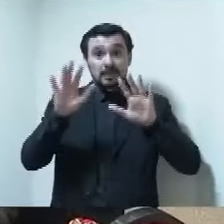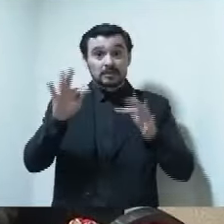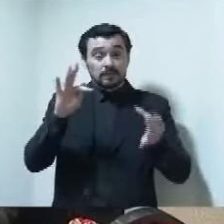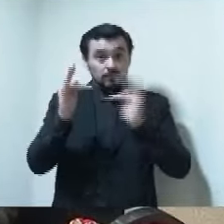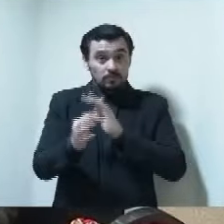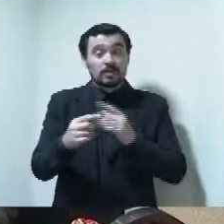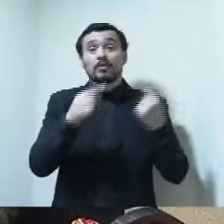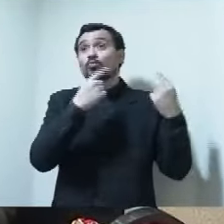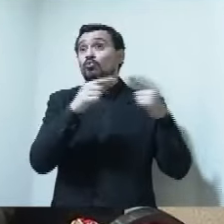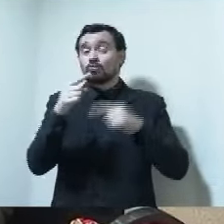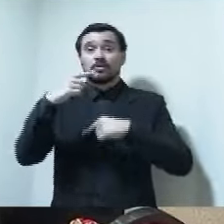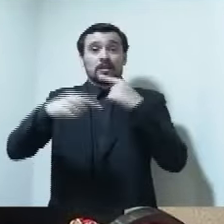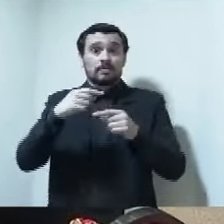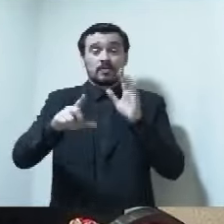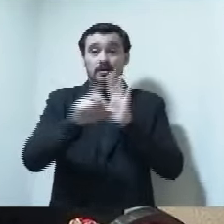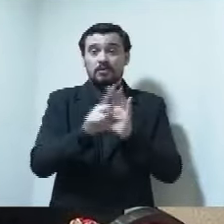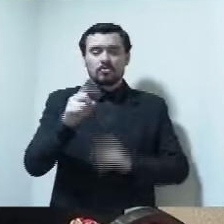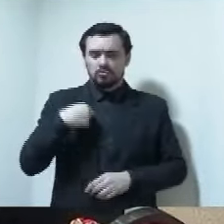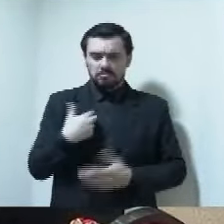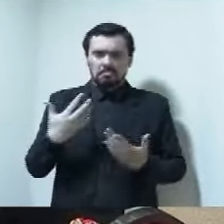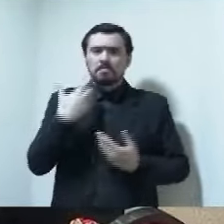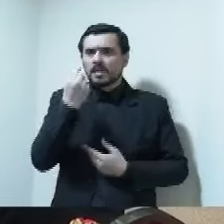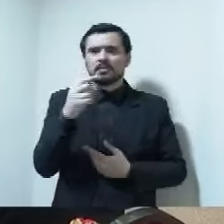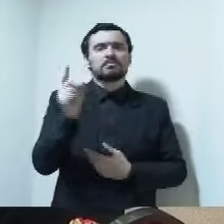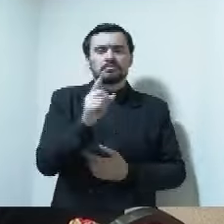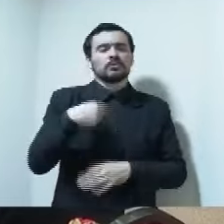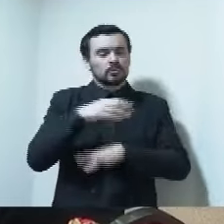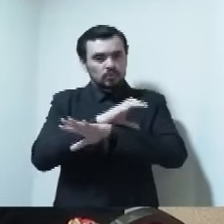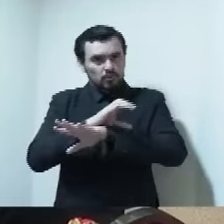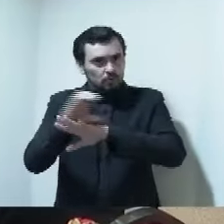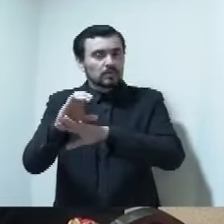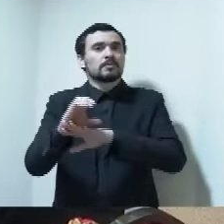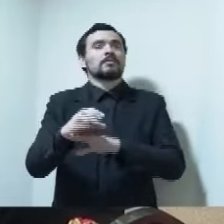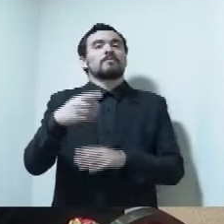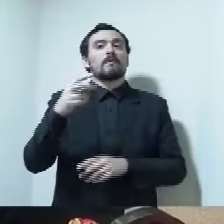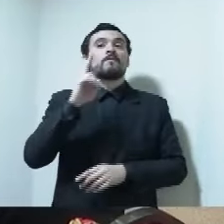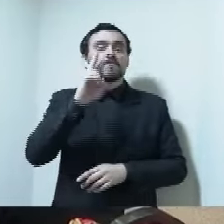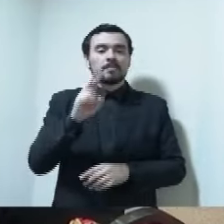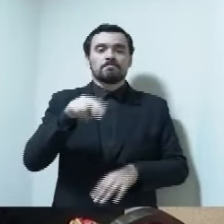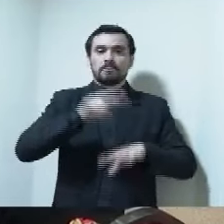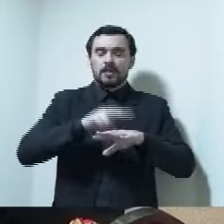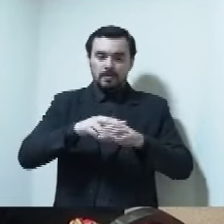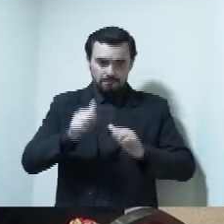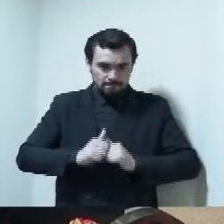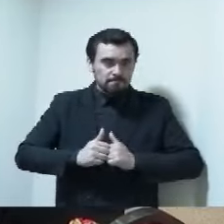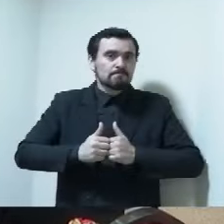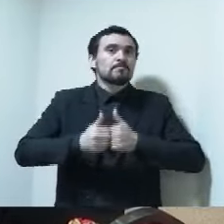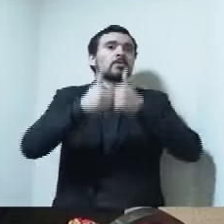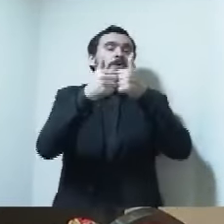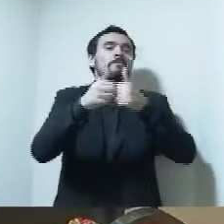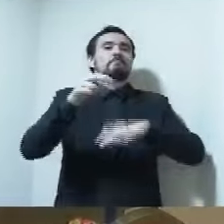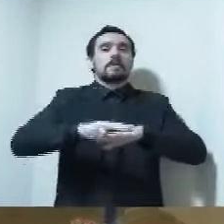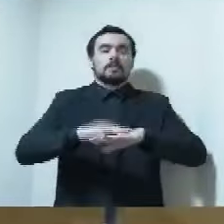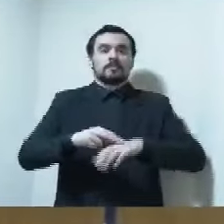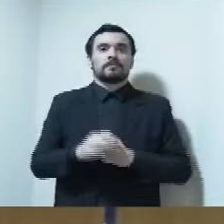y otras reformas, en las que no me temblará el pulso, seguiremos observando el resurgir de este gigante que es nuestro